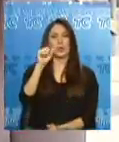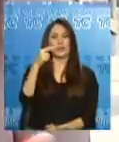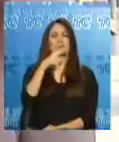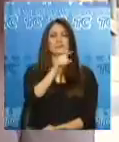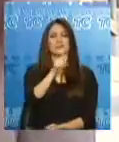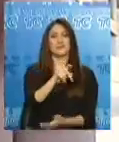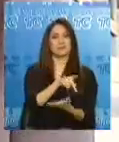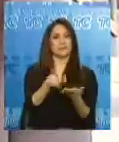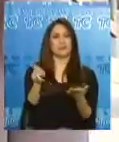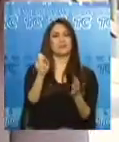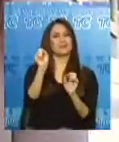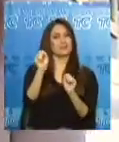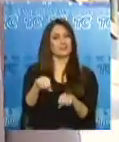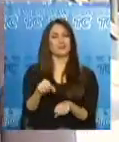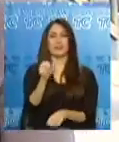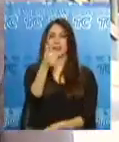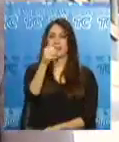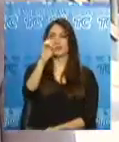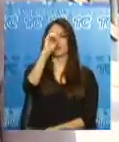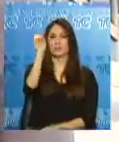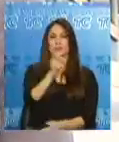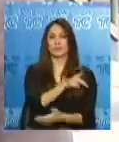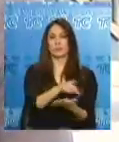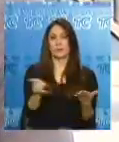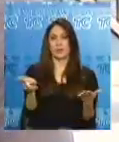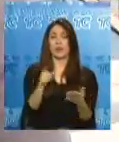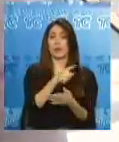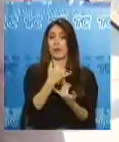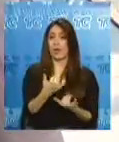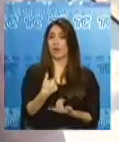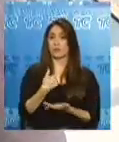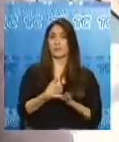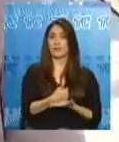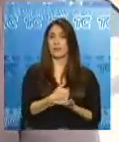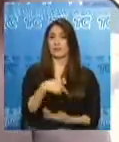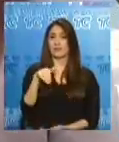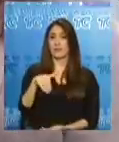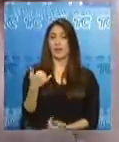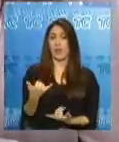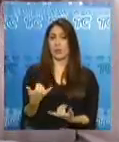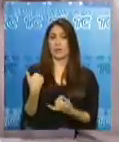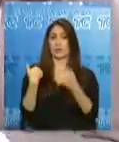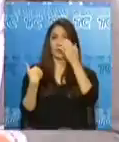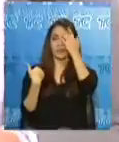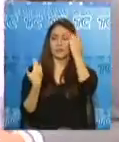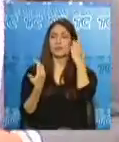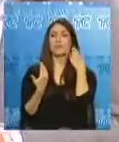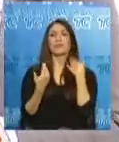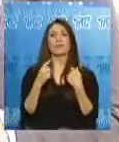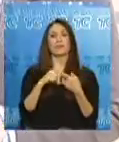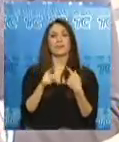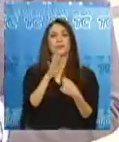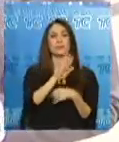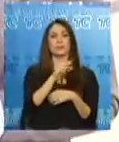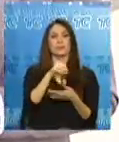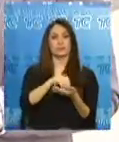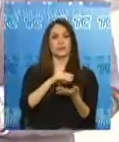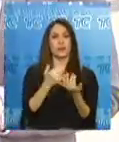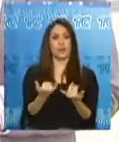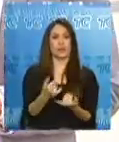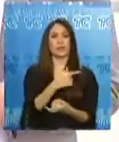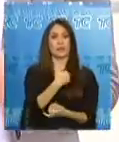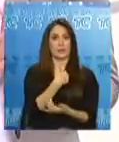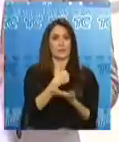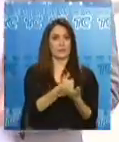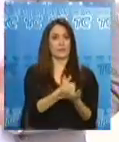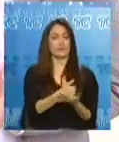pagaría, siempre va a pagar un 10%. O sea, hay un beneficio, dice usted, en esta nueva ley con respecto de las disposiciones vigentes. ¿Sí hay un